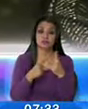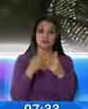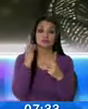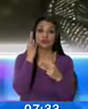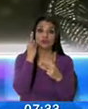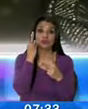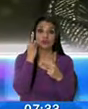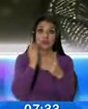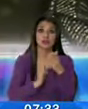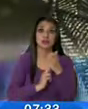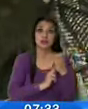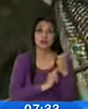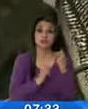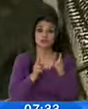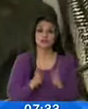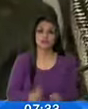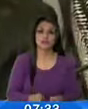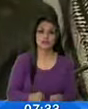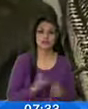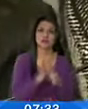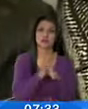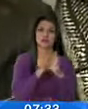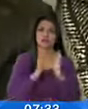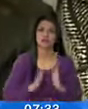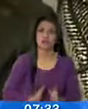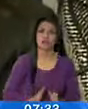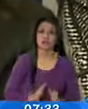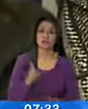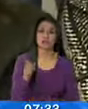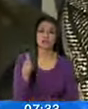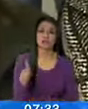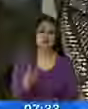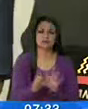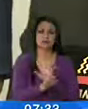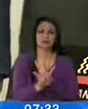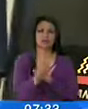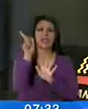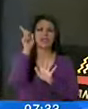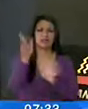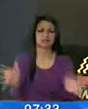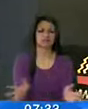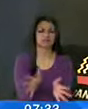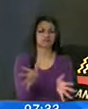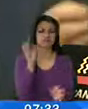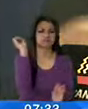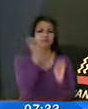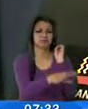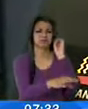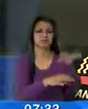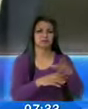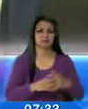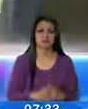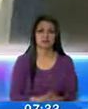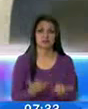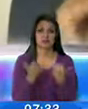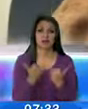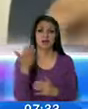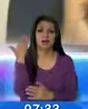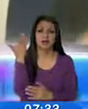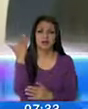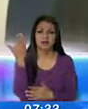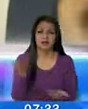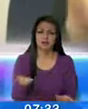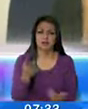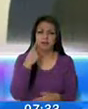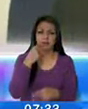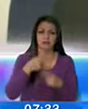de Recursos Humanos, funcionarios que intervinieron de manera directa. El alcalde que está en este momento en funciones, el señor Ángel